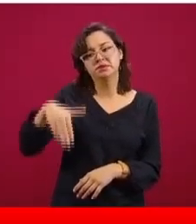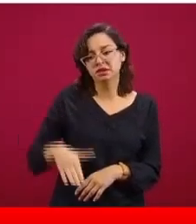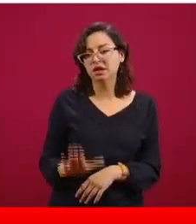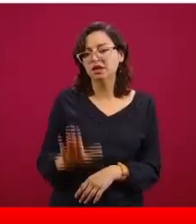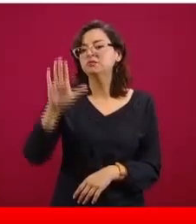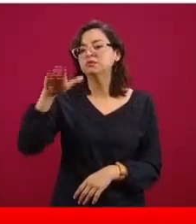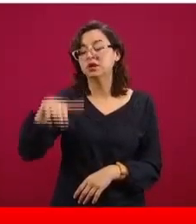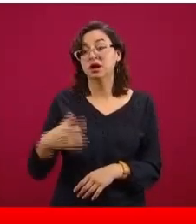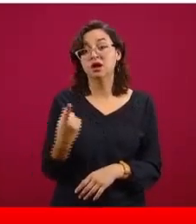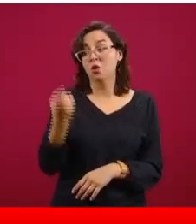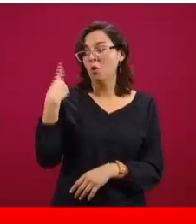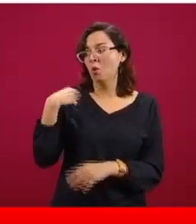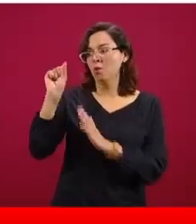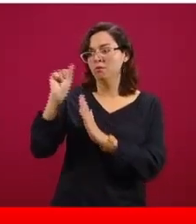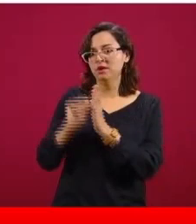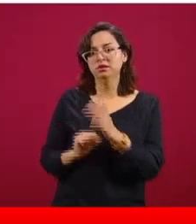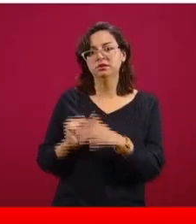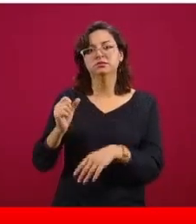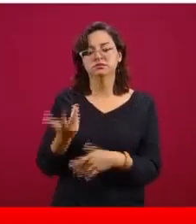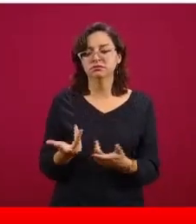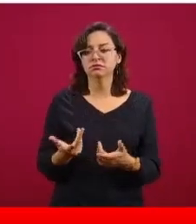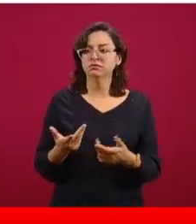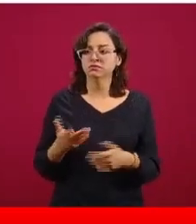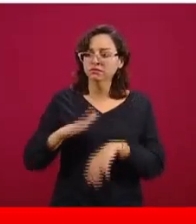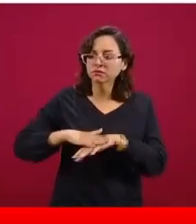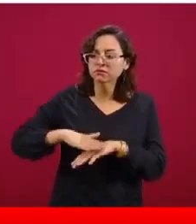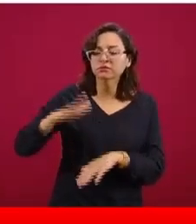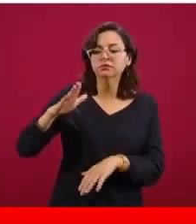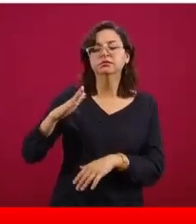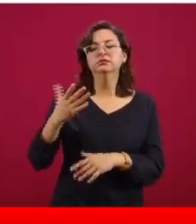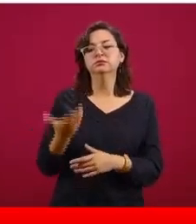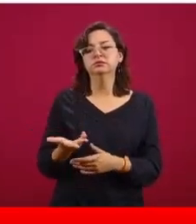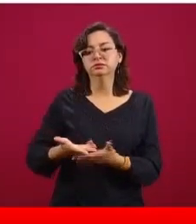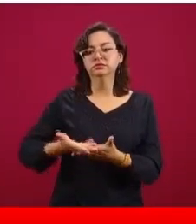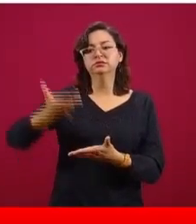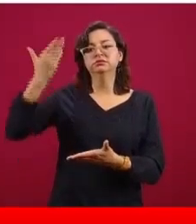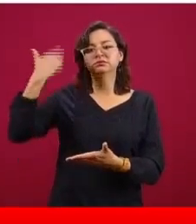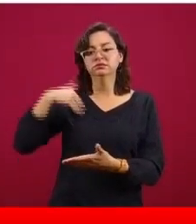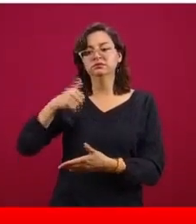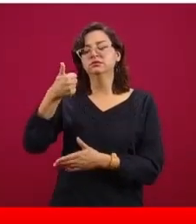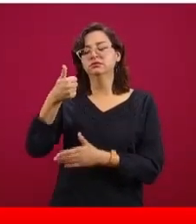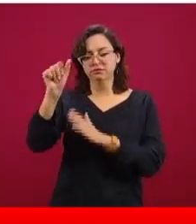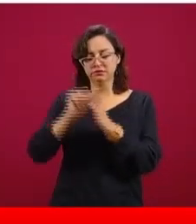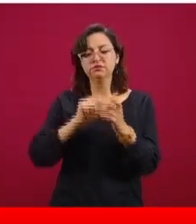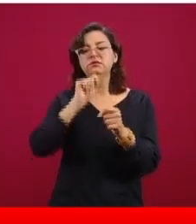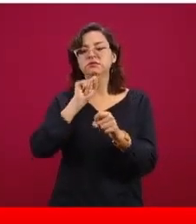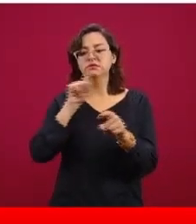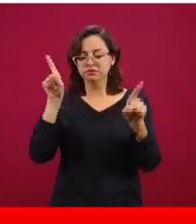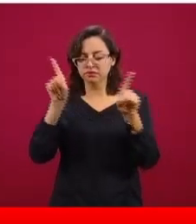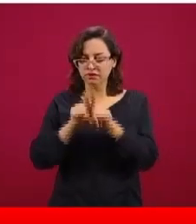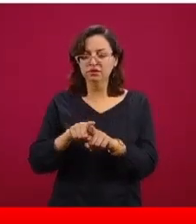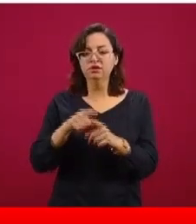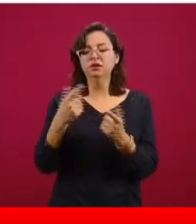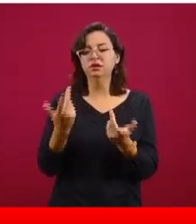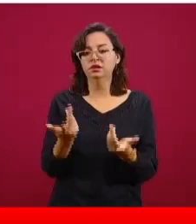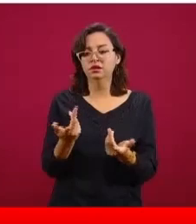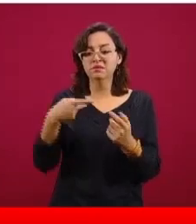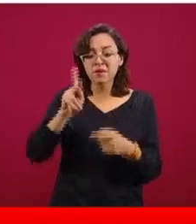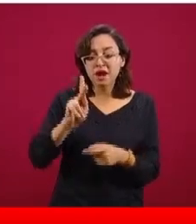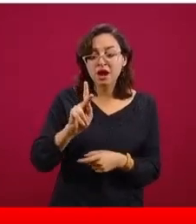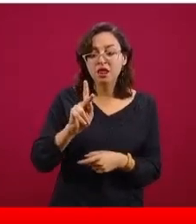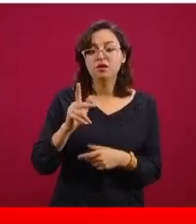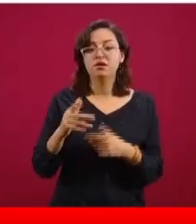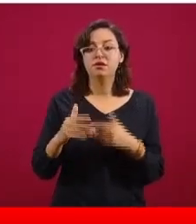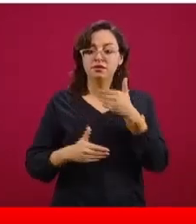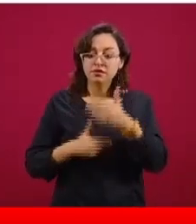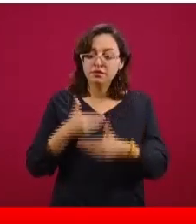pasado y hace seis meses también tuvimos otro pico pero la